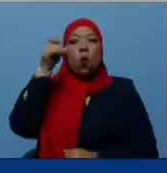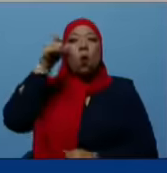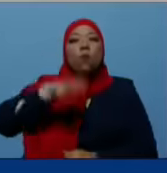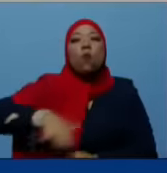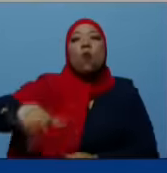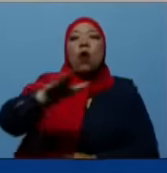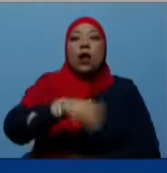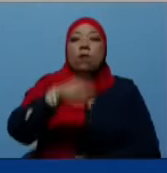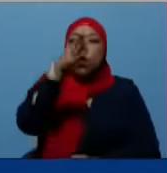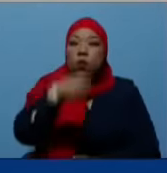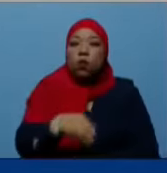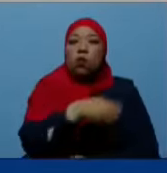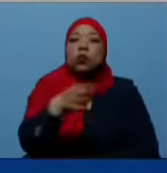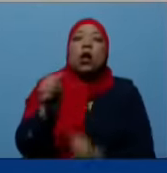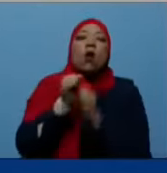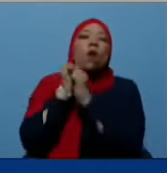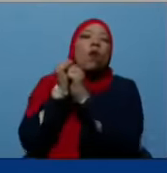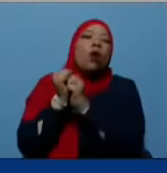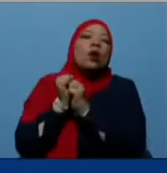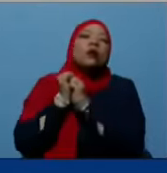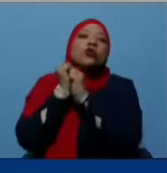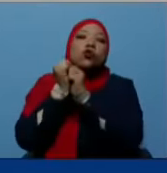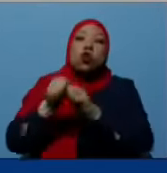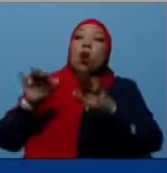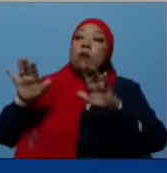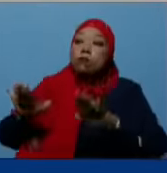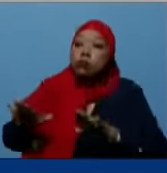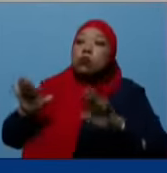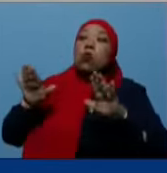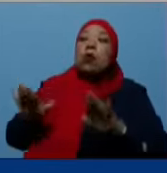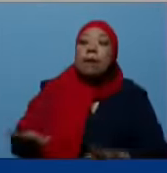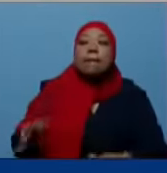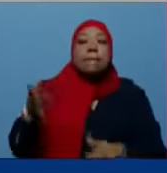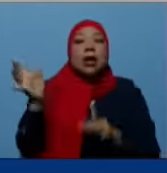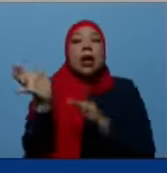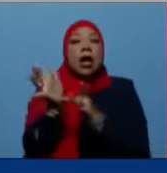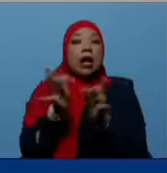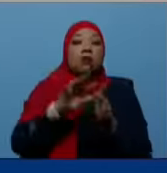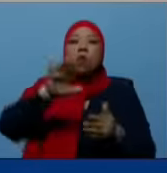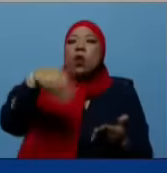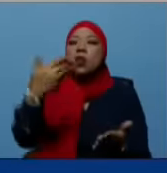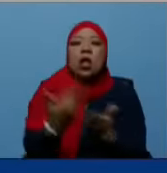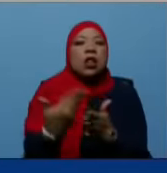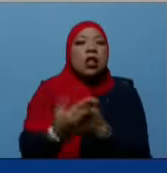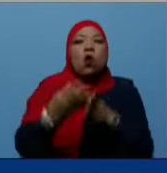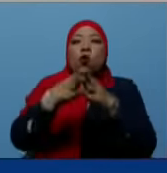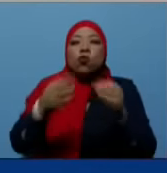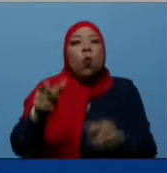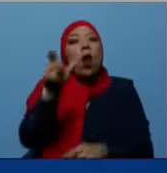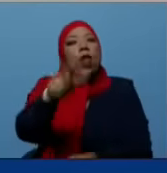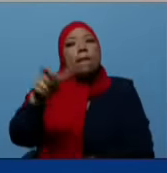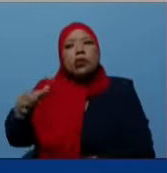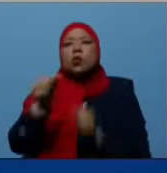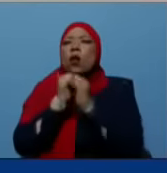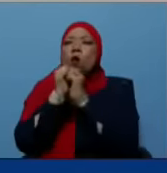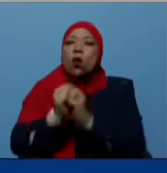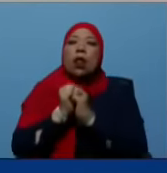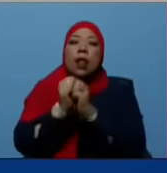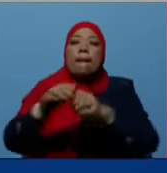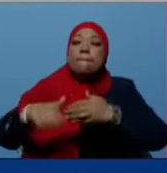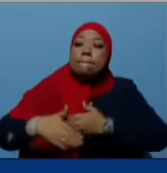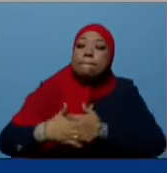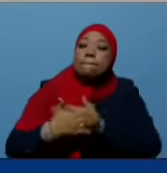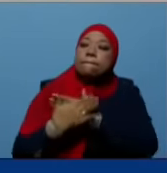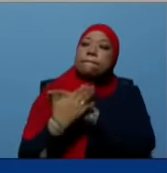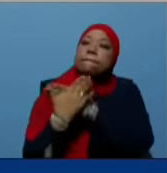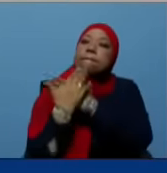de bendiciones y de oración, es un pueblo de acción. Y desde primera hora de la madrugada, como